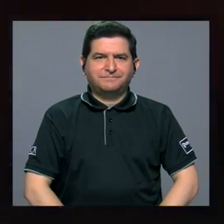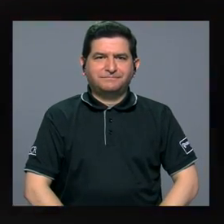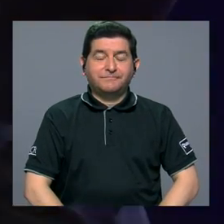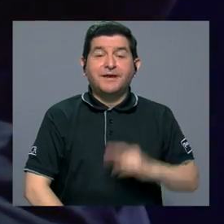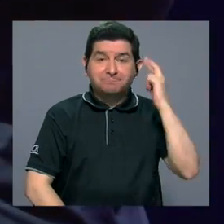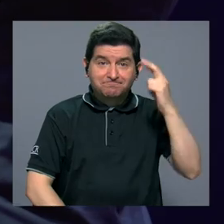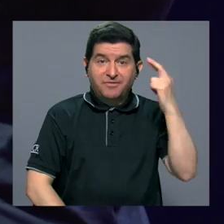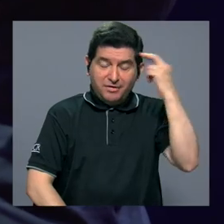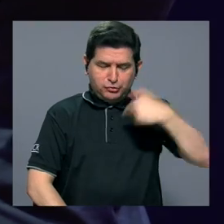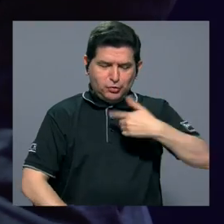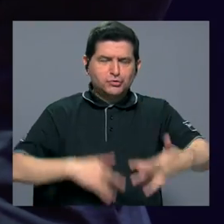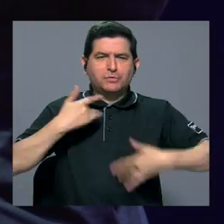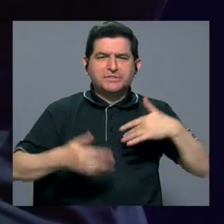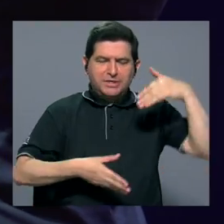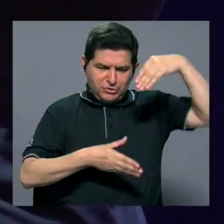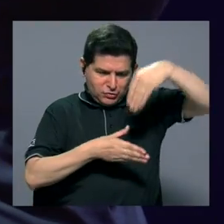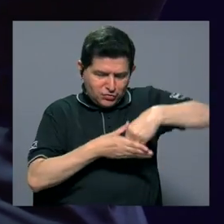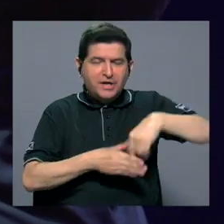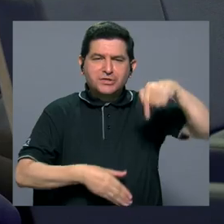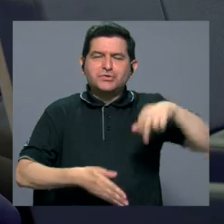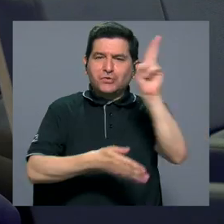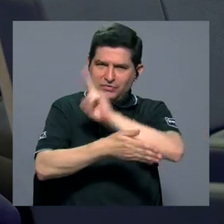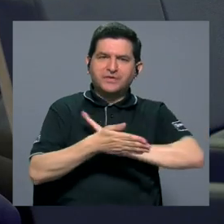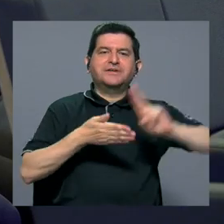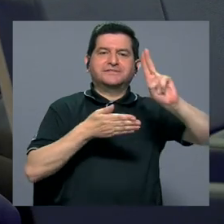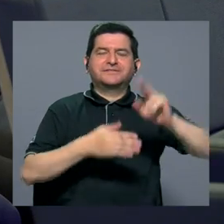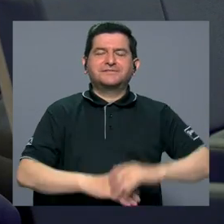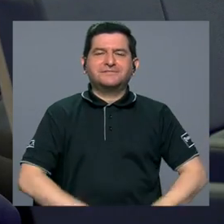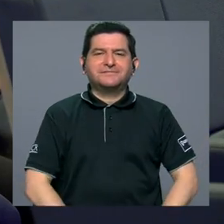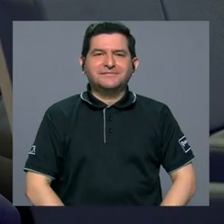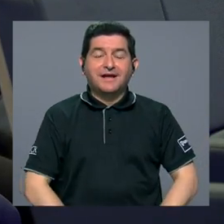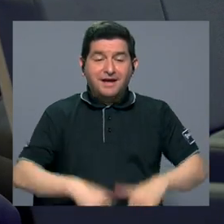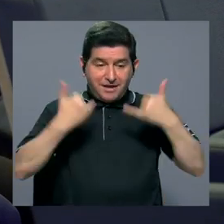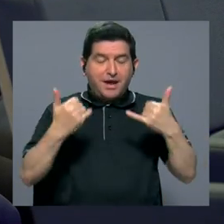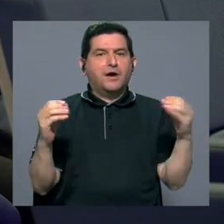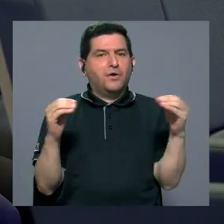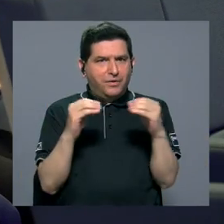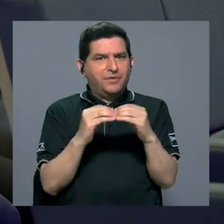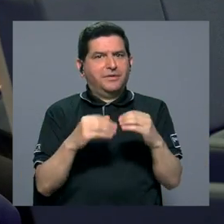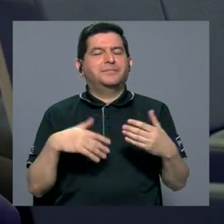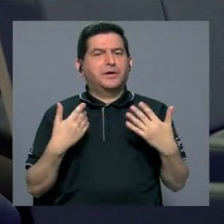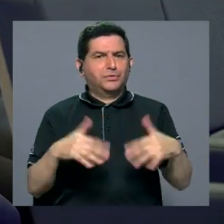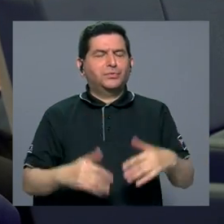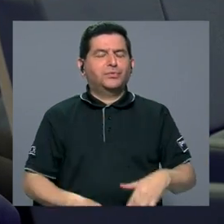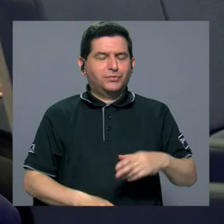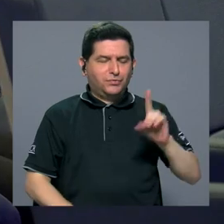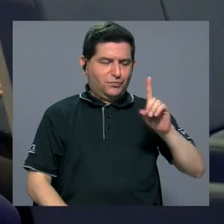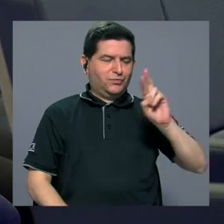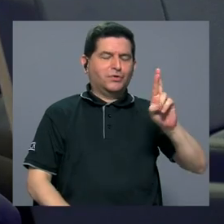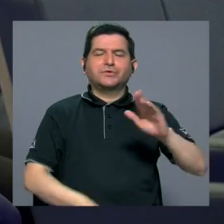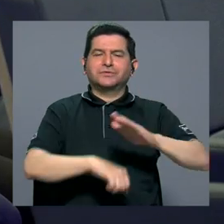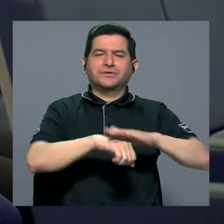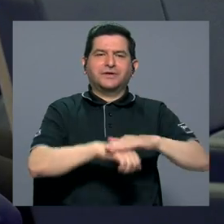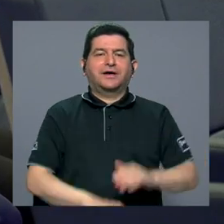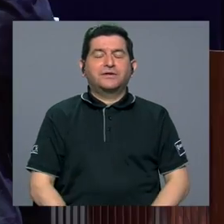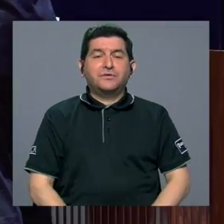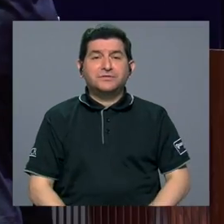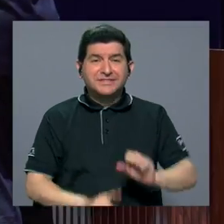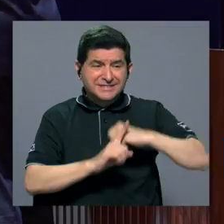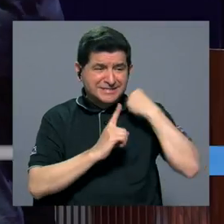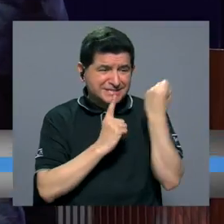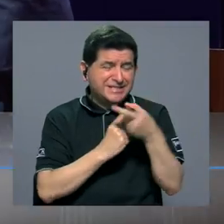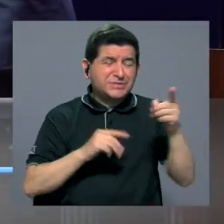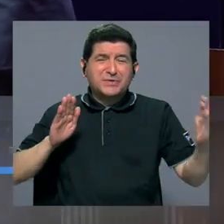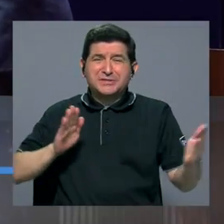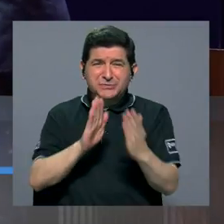por lo tanto me siento parte de esta casa de estudios y ahora muchísimo más con este doctorado. Por las vicisitudes